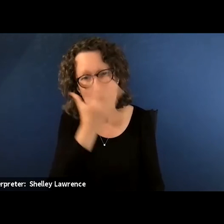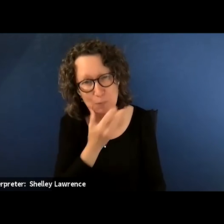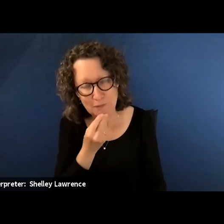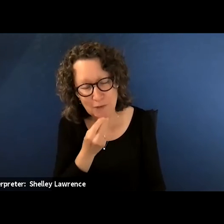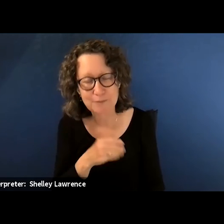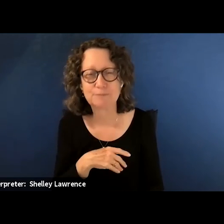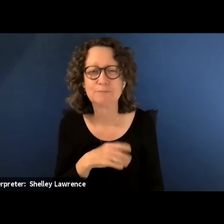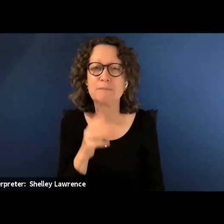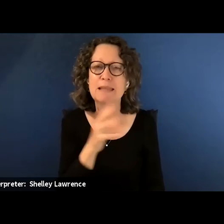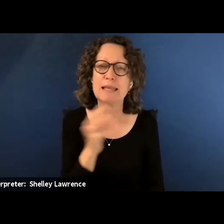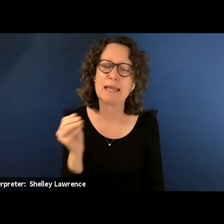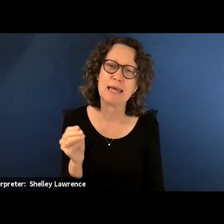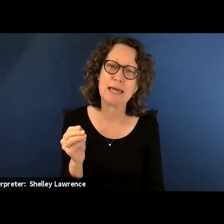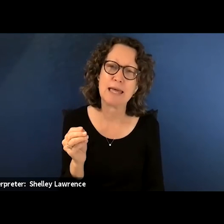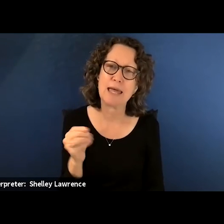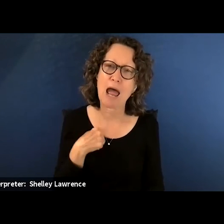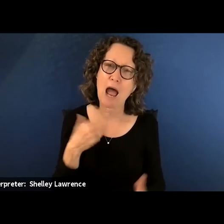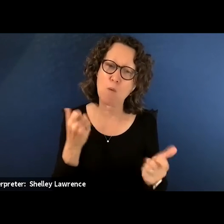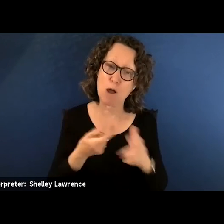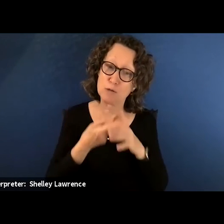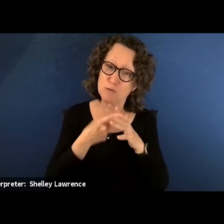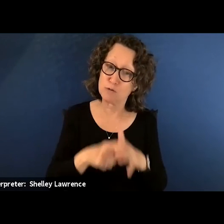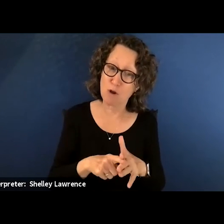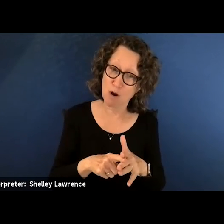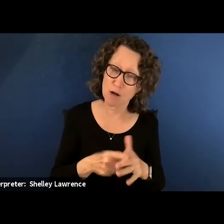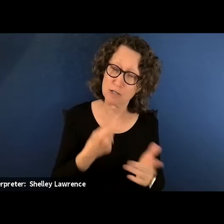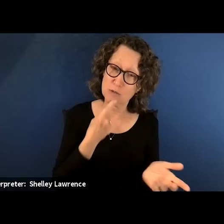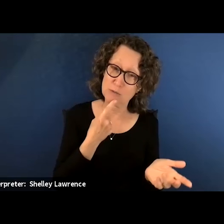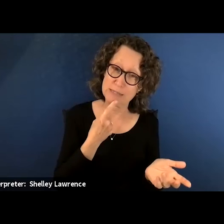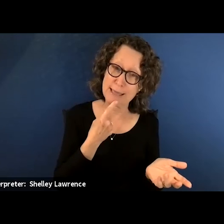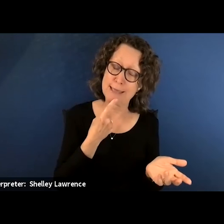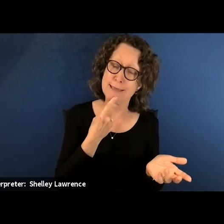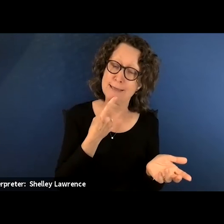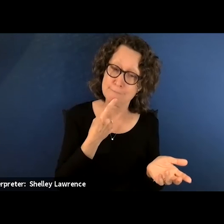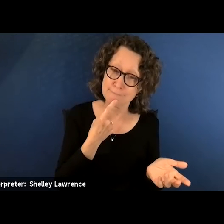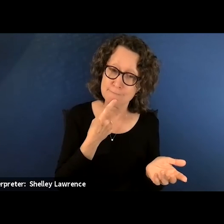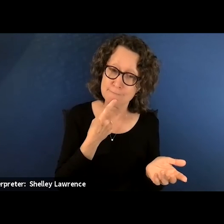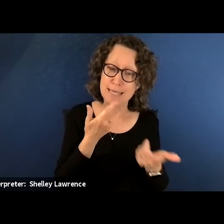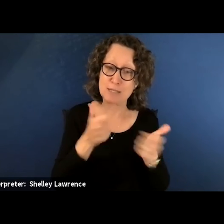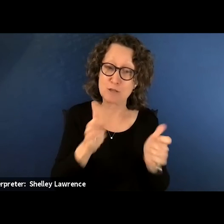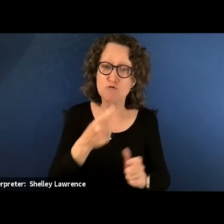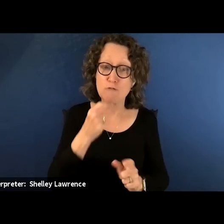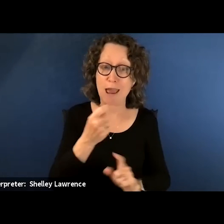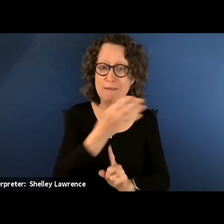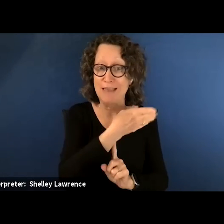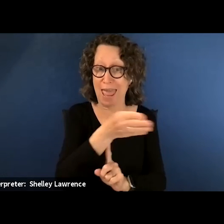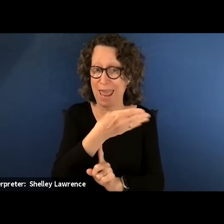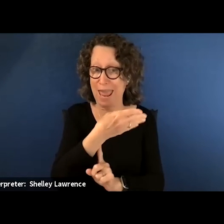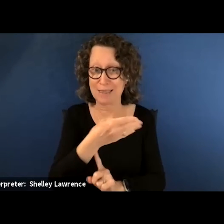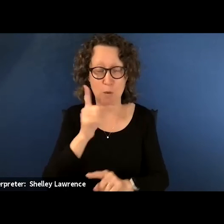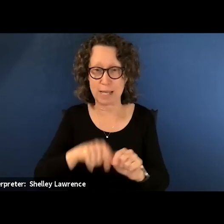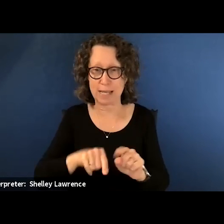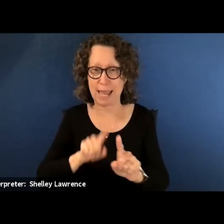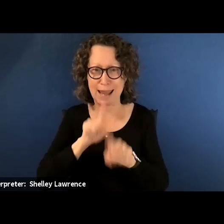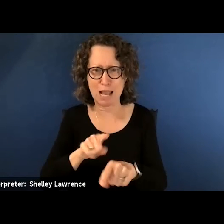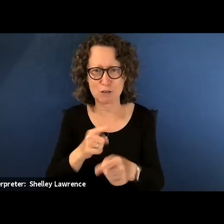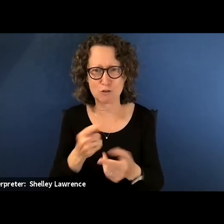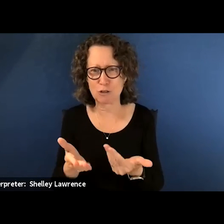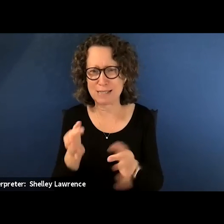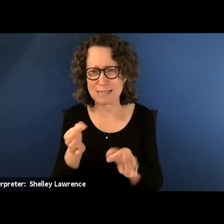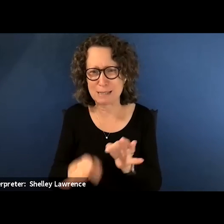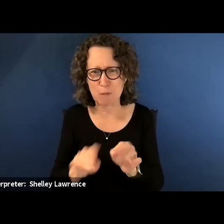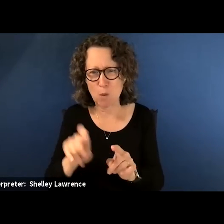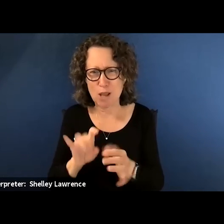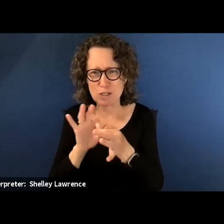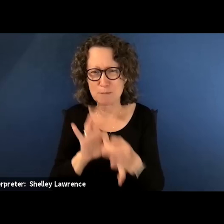hermoso. Y solo quiero comenzar diciendo que Es una enorme señal de alarma que no podemos